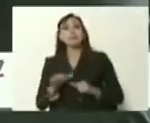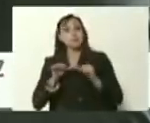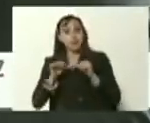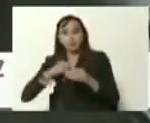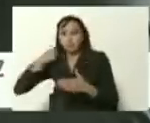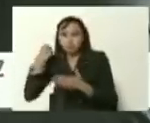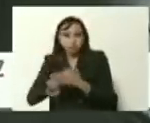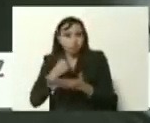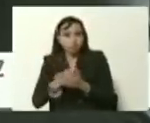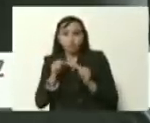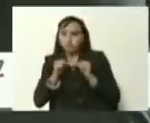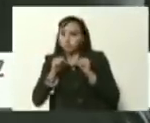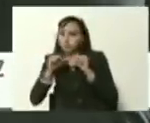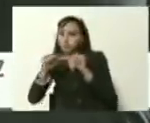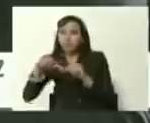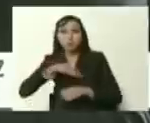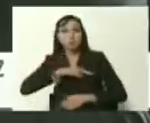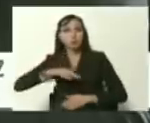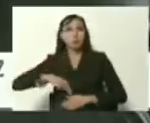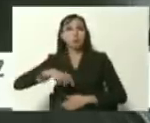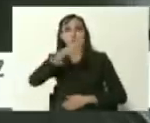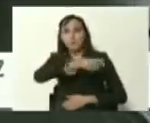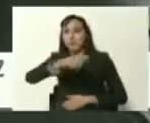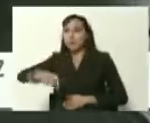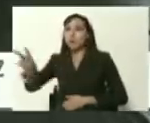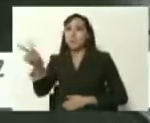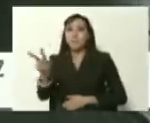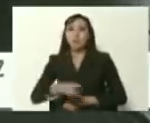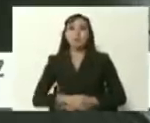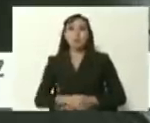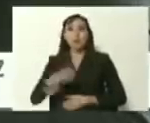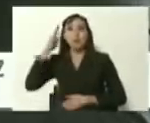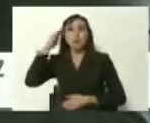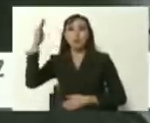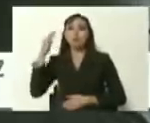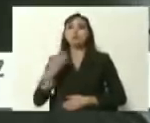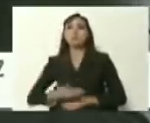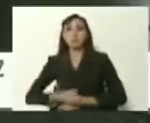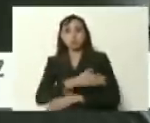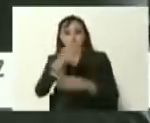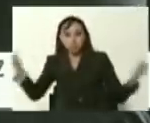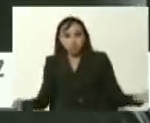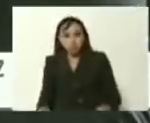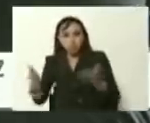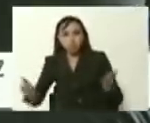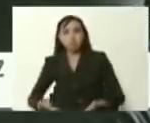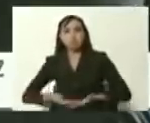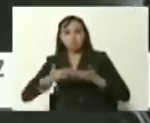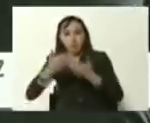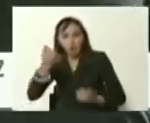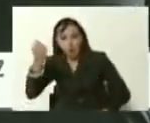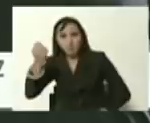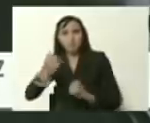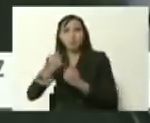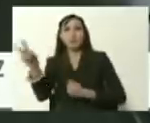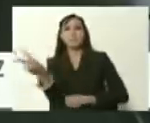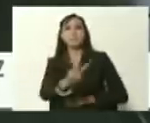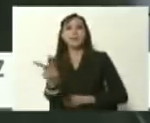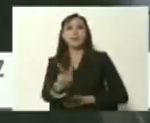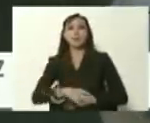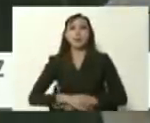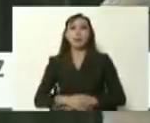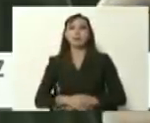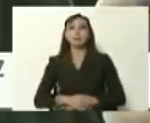en pie como ciudadanos venezolanos, y eso se debe a que Dios no ha cortado su mano sobre Venezuela. Entonces